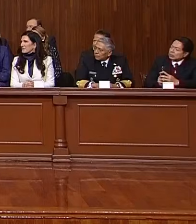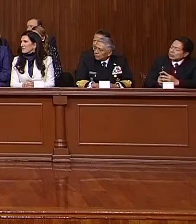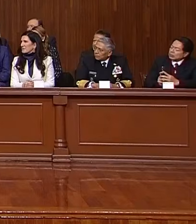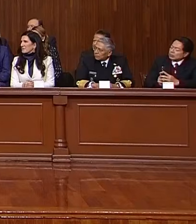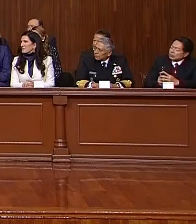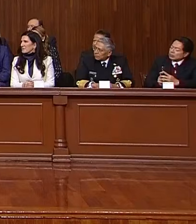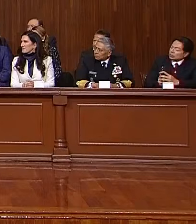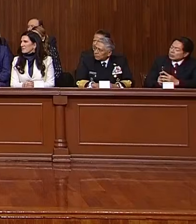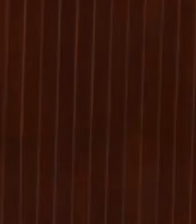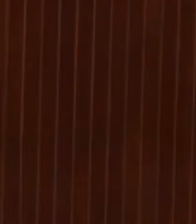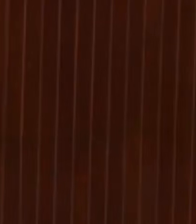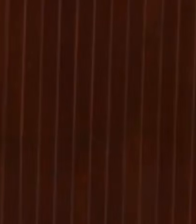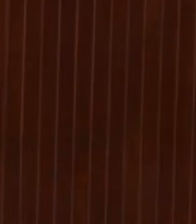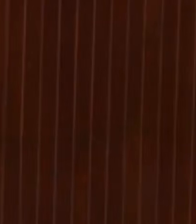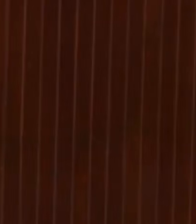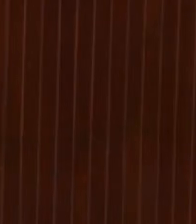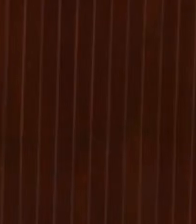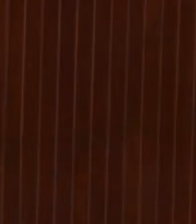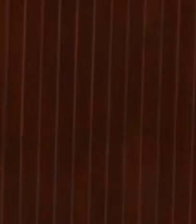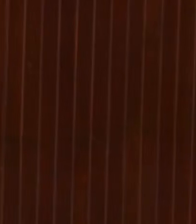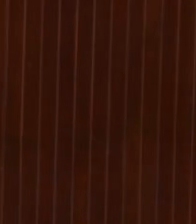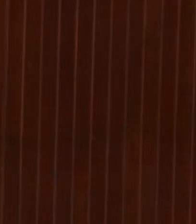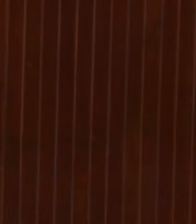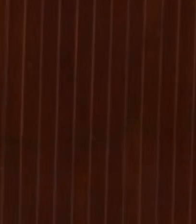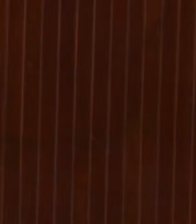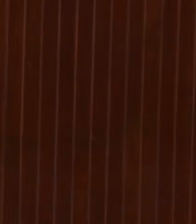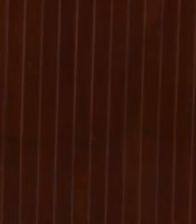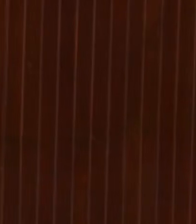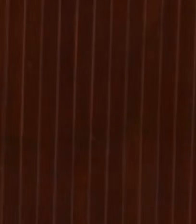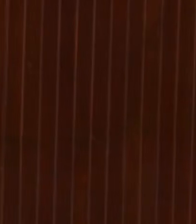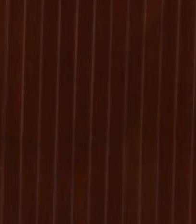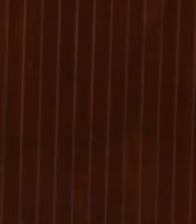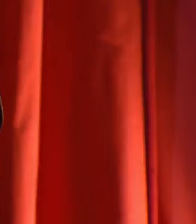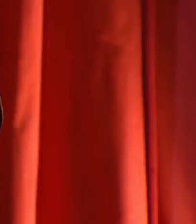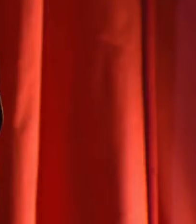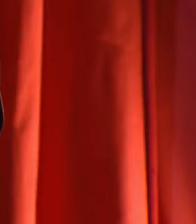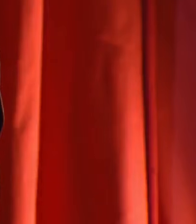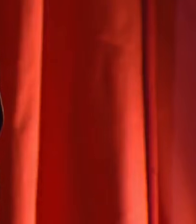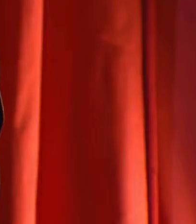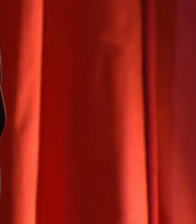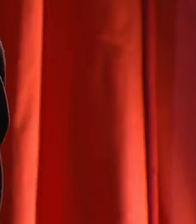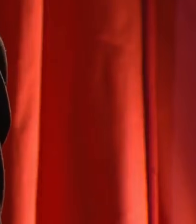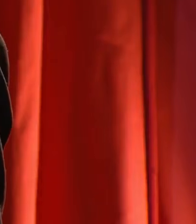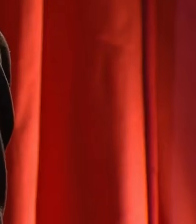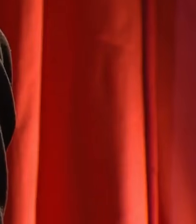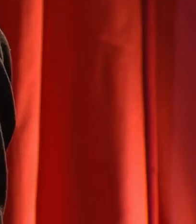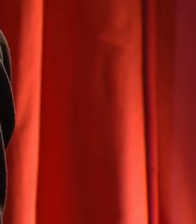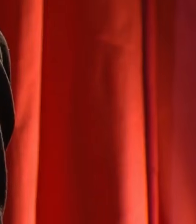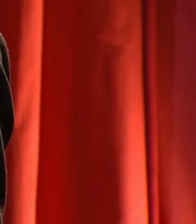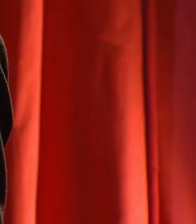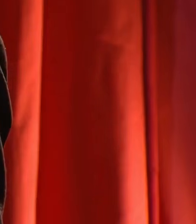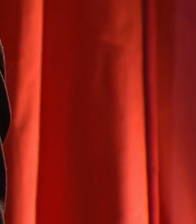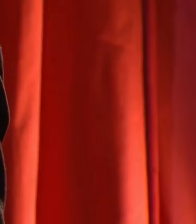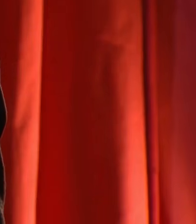historia y con ello afirmar que México no regresará al régimen de